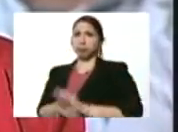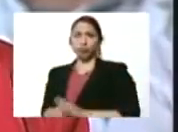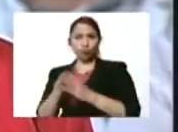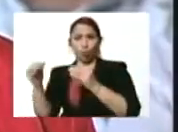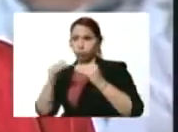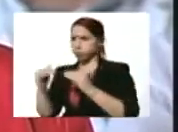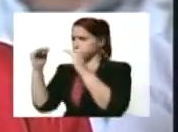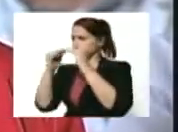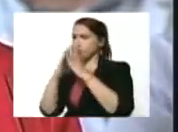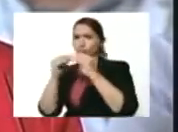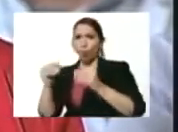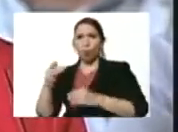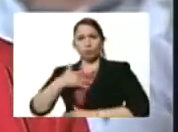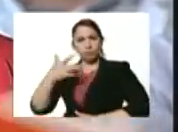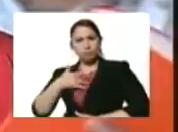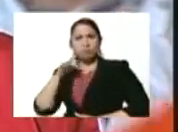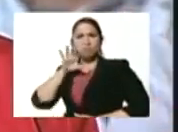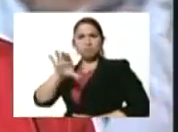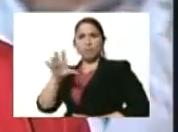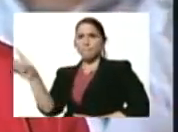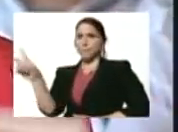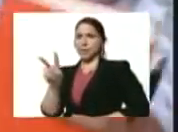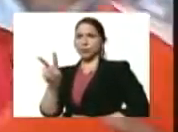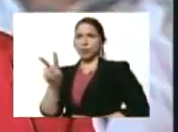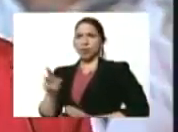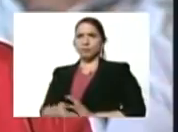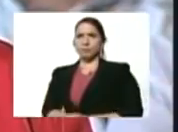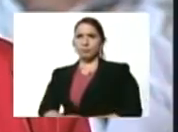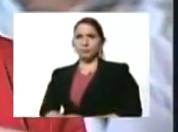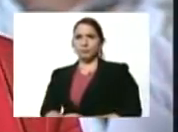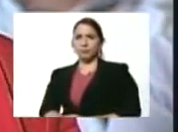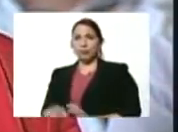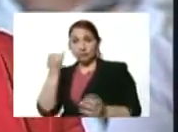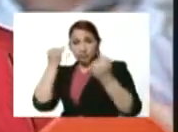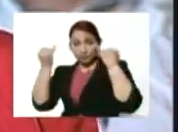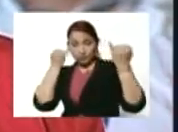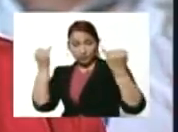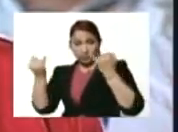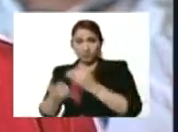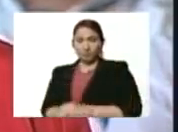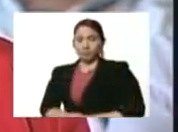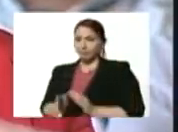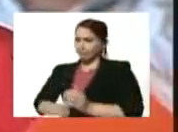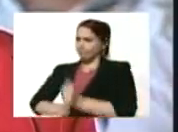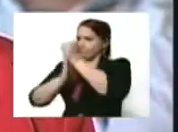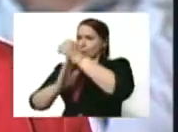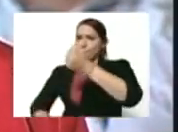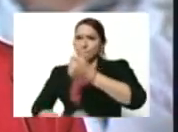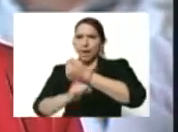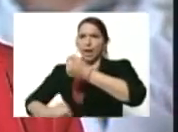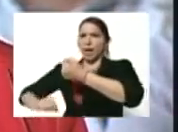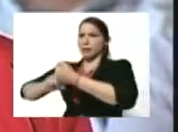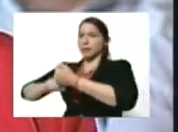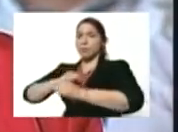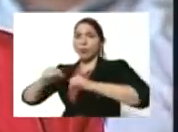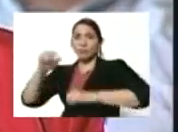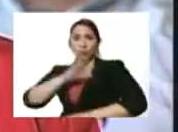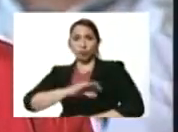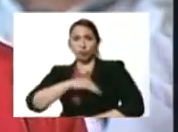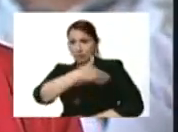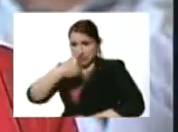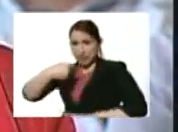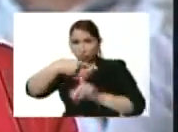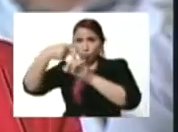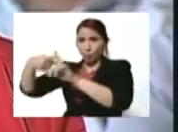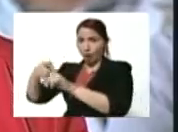todos, todos los patriotas venezolanos, individualidades, intelectuales, líderes de base, movimientos sociales que se quieran